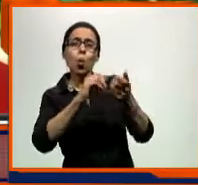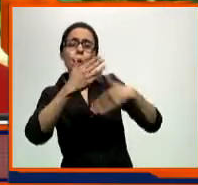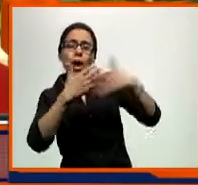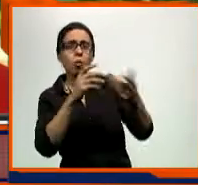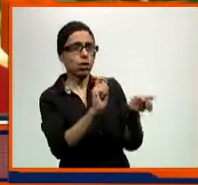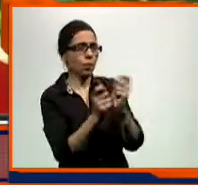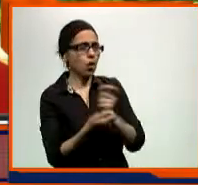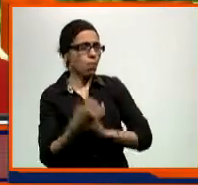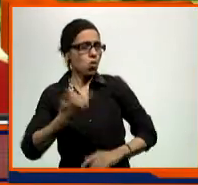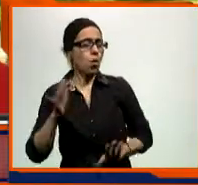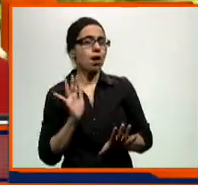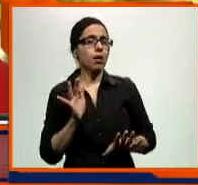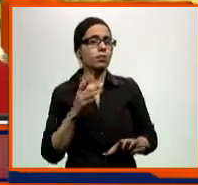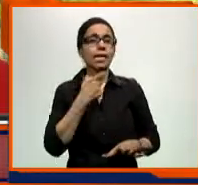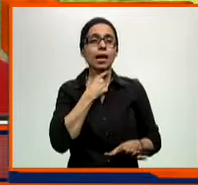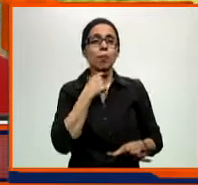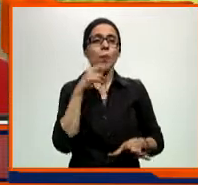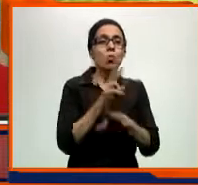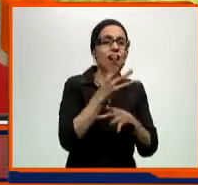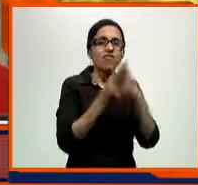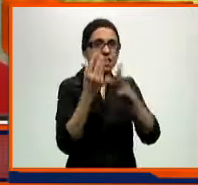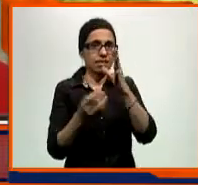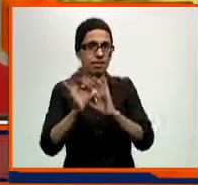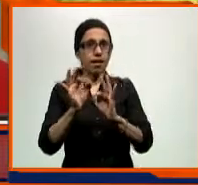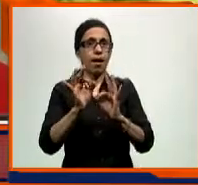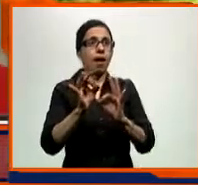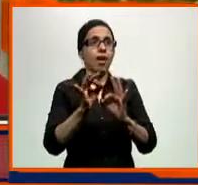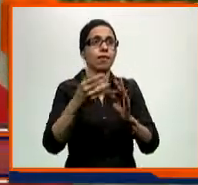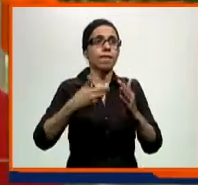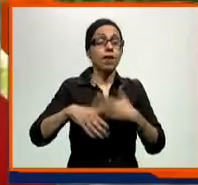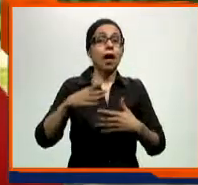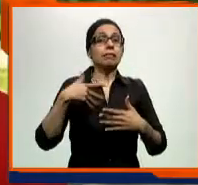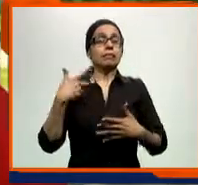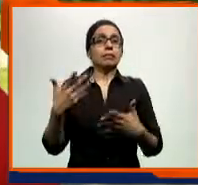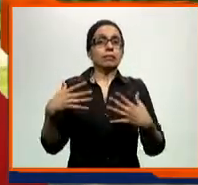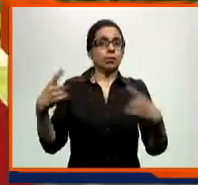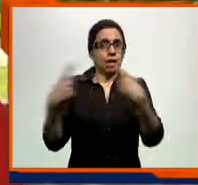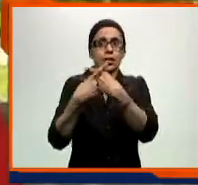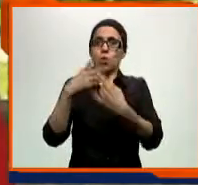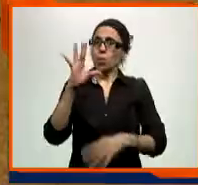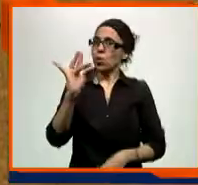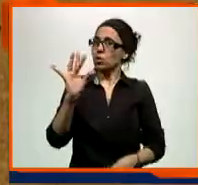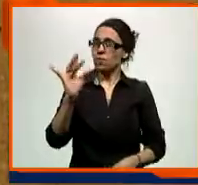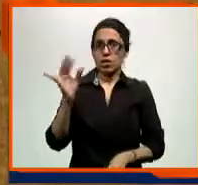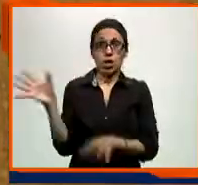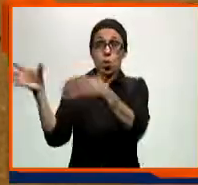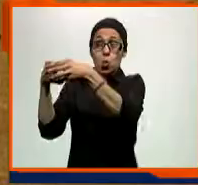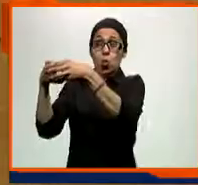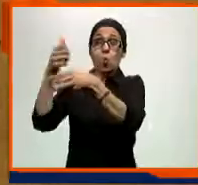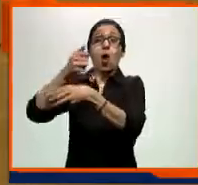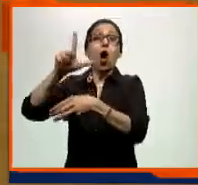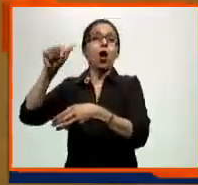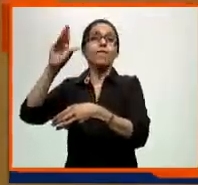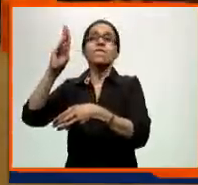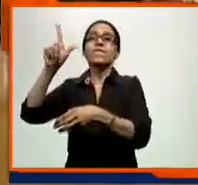pero estamos bien y hay que mentalizarse en la semana de que va a ser un partido durísimo. Ellos van a abrir con todo. ¿Qué crees que es